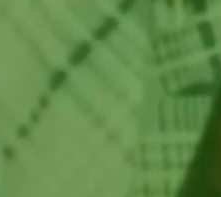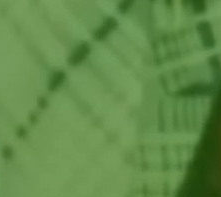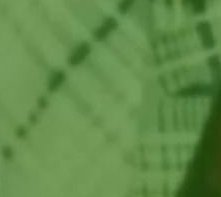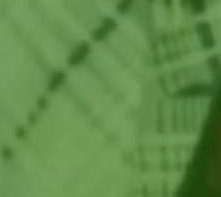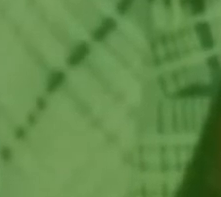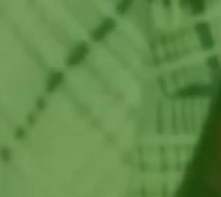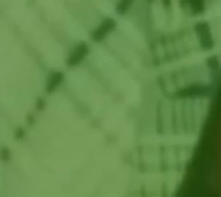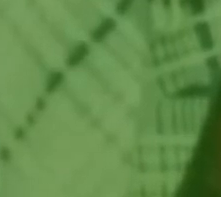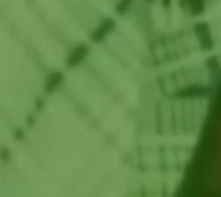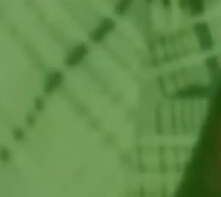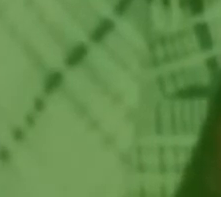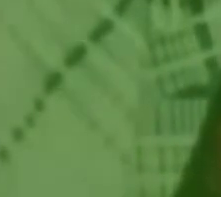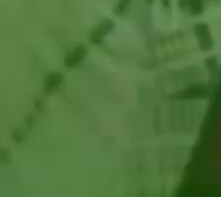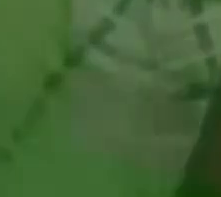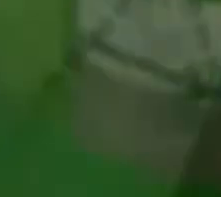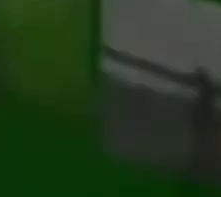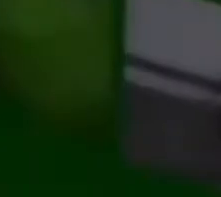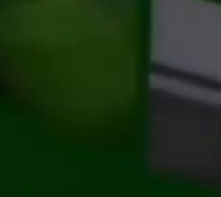En ti nos vemos.